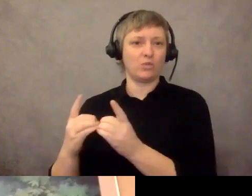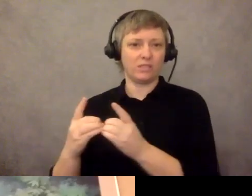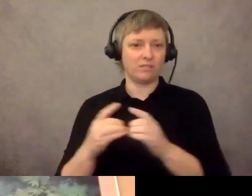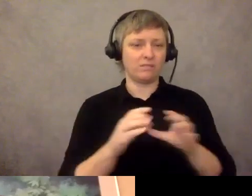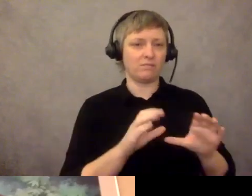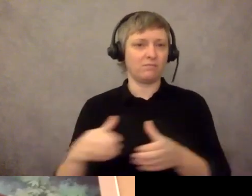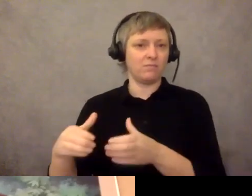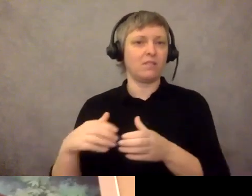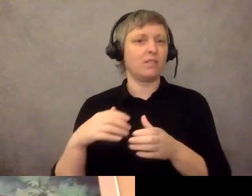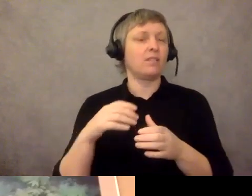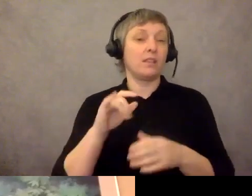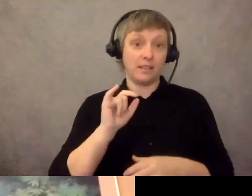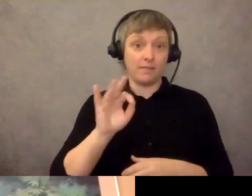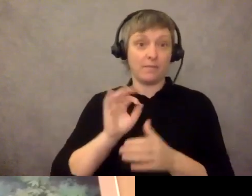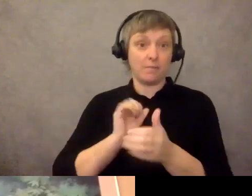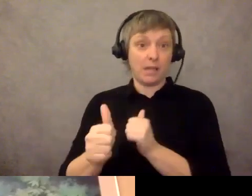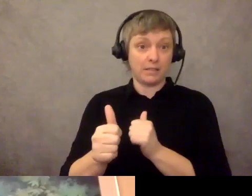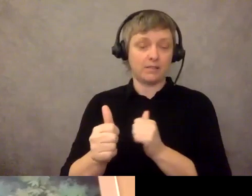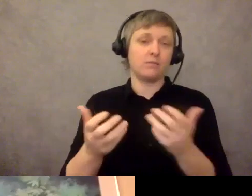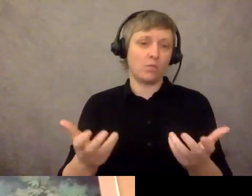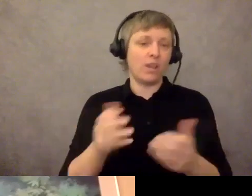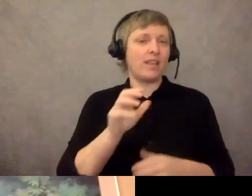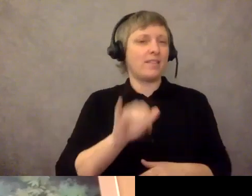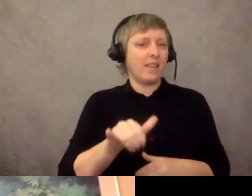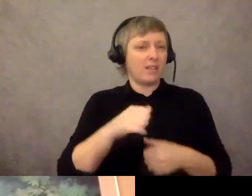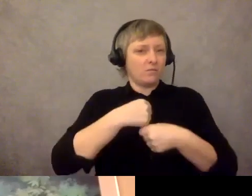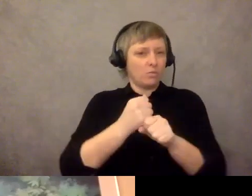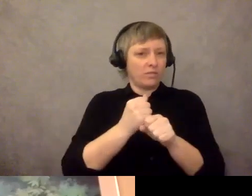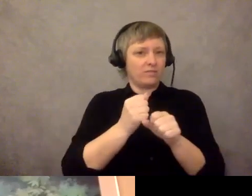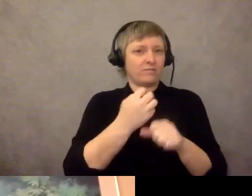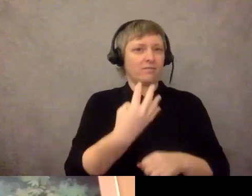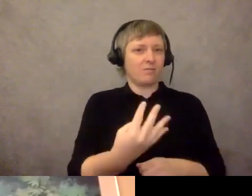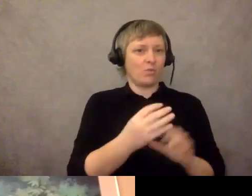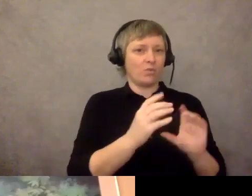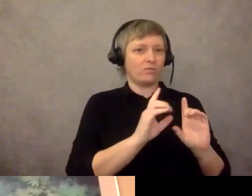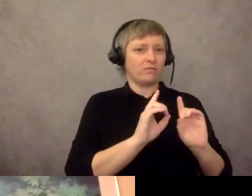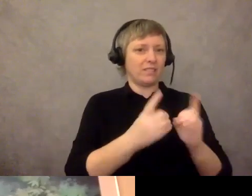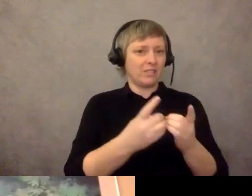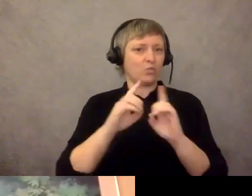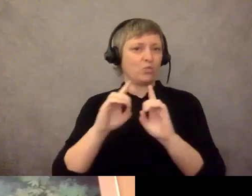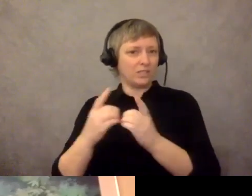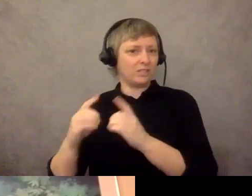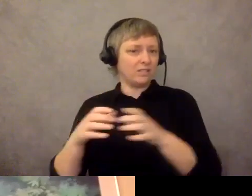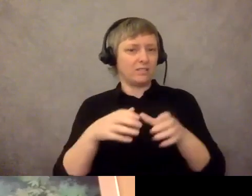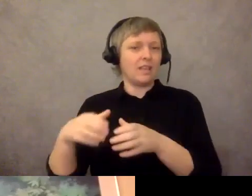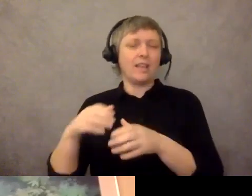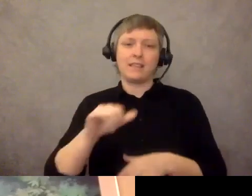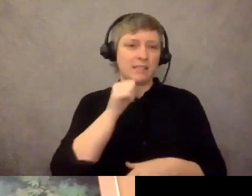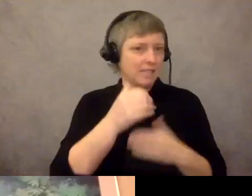es necesariamente una tarea fácil, que vamos a estar empezando de inmediato de reclutar